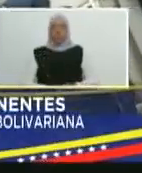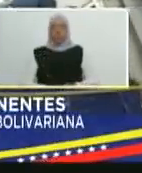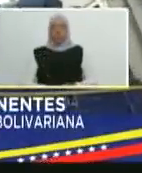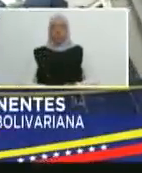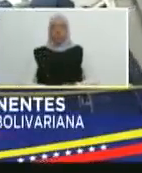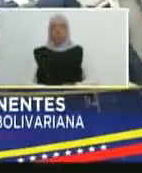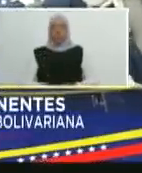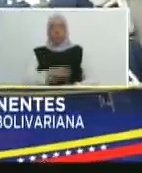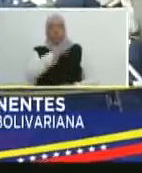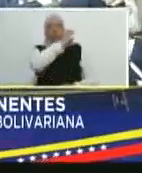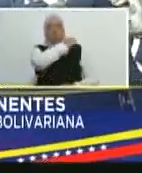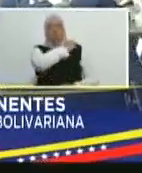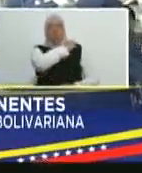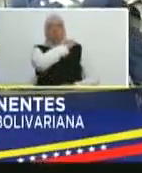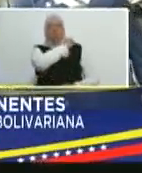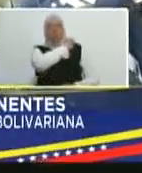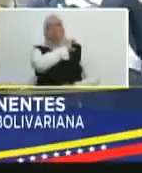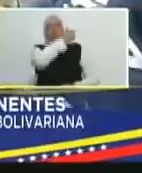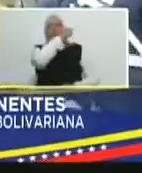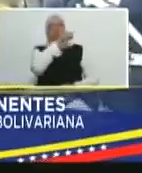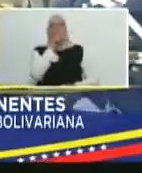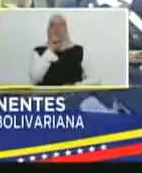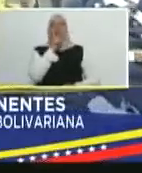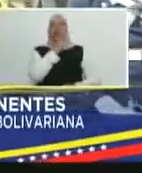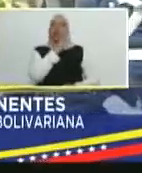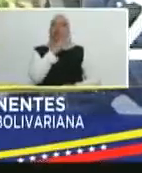Mayor General John Alexander Hernández Lares.